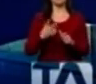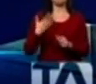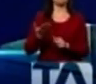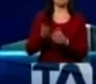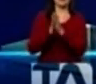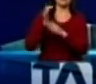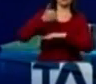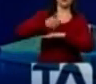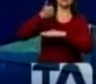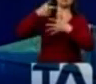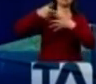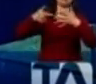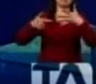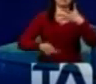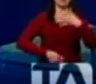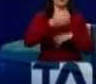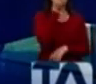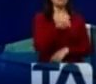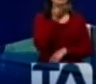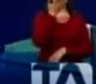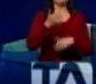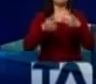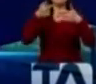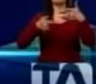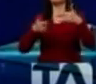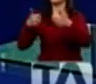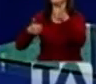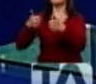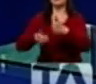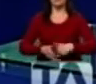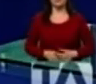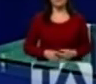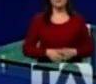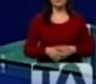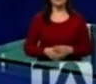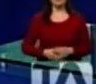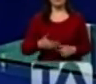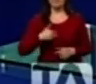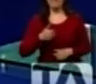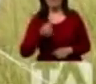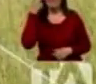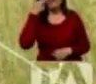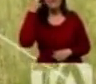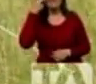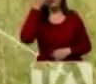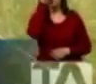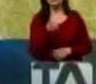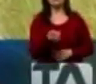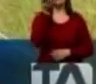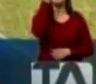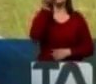varios pedidos para las autoridades. Jorge, buenos días. ¿Cuáles son estos pedidos? ¿Qué tal, Helen? Muy buenos días,